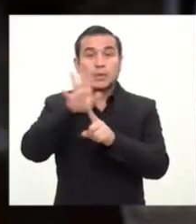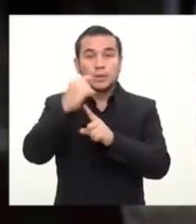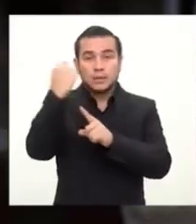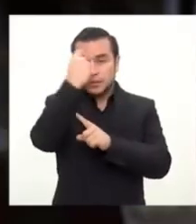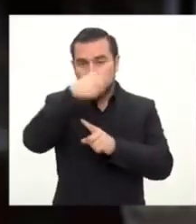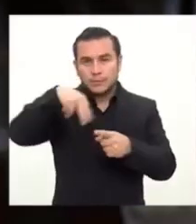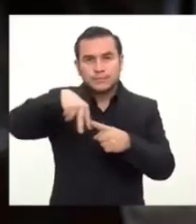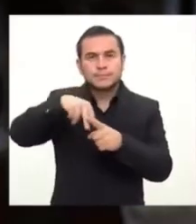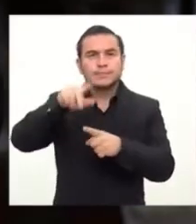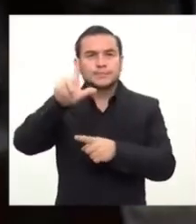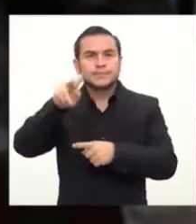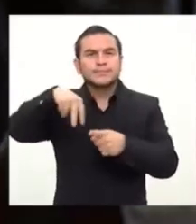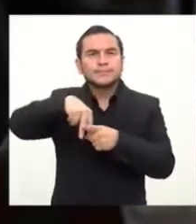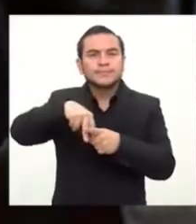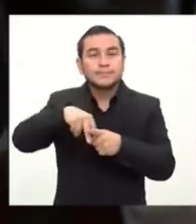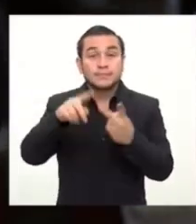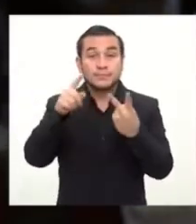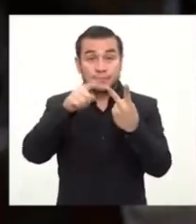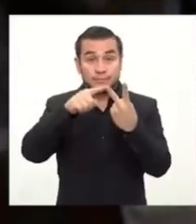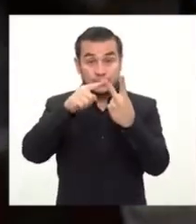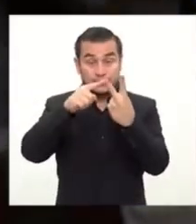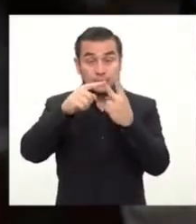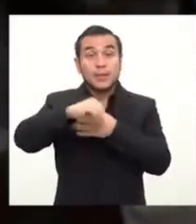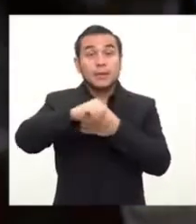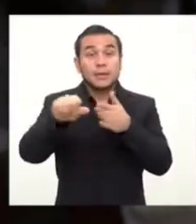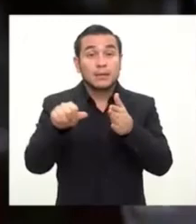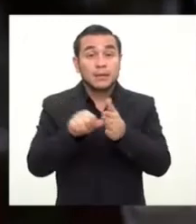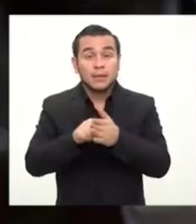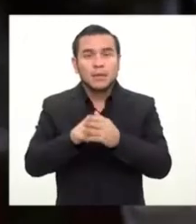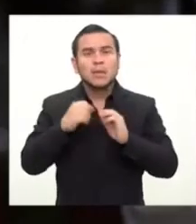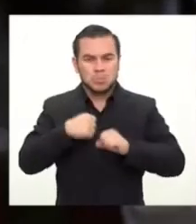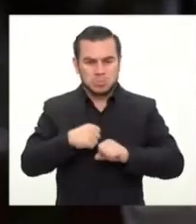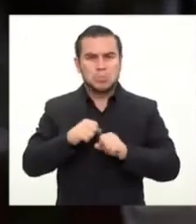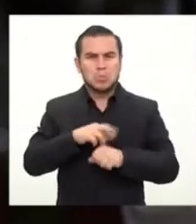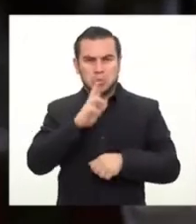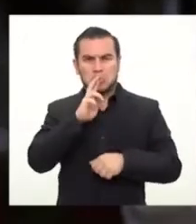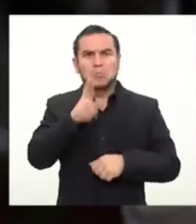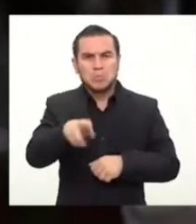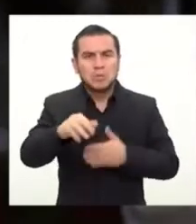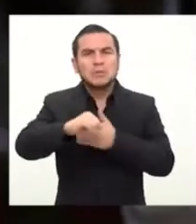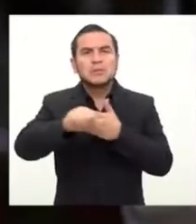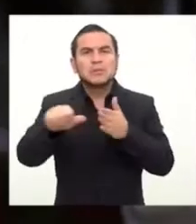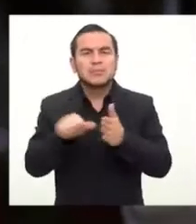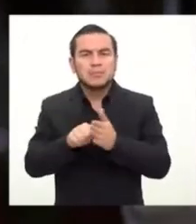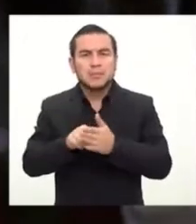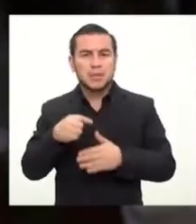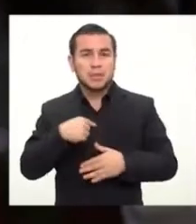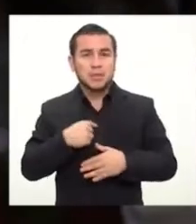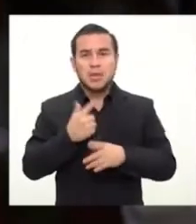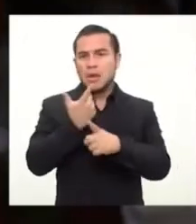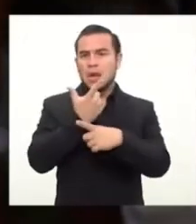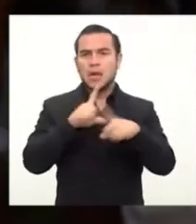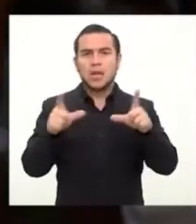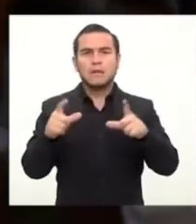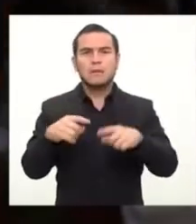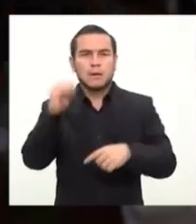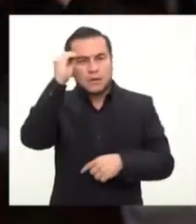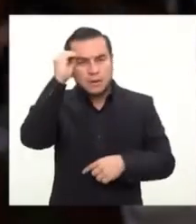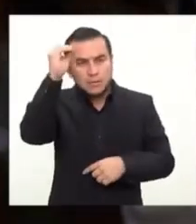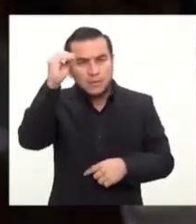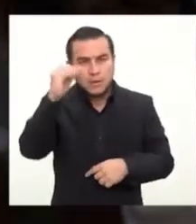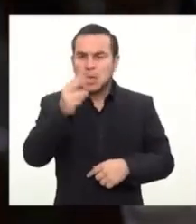no vamos a contestar bueno verbalmente sí pero es un derecho de libertad de expresión que no tengo yo como presidente tiene